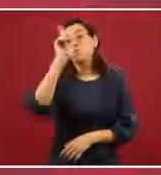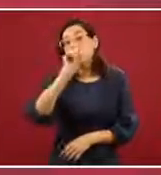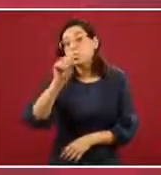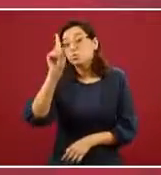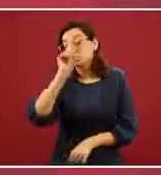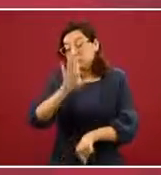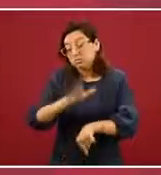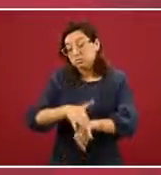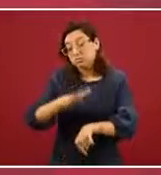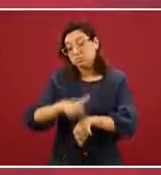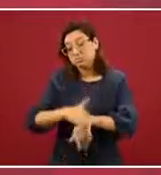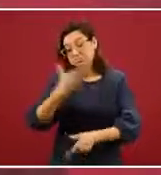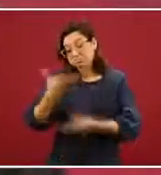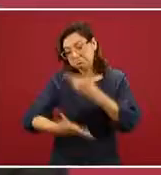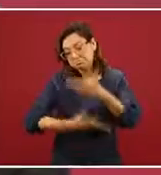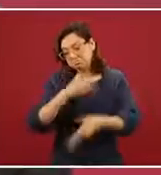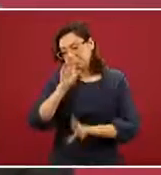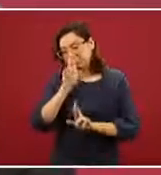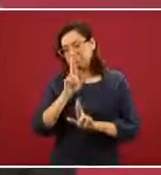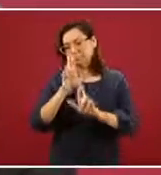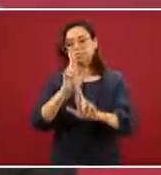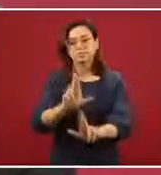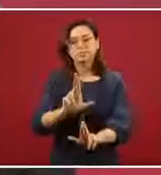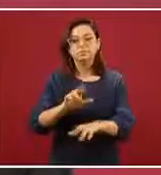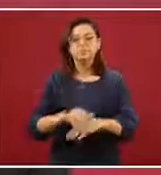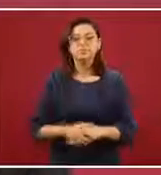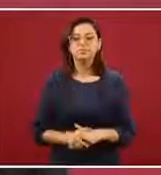recomendación muy respetuosa.